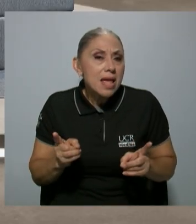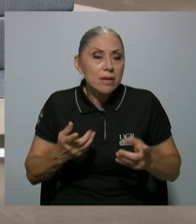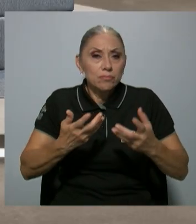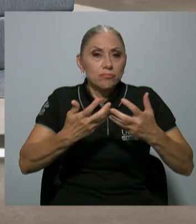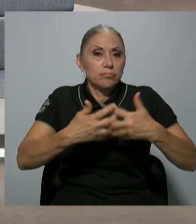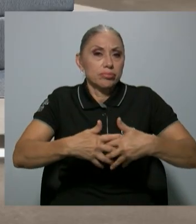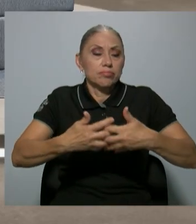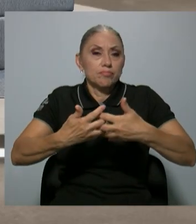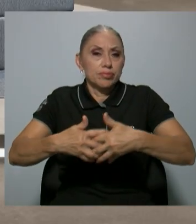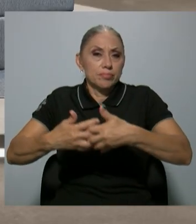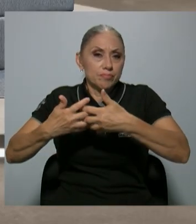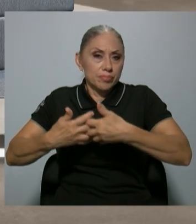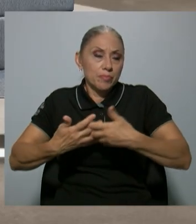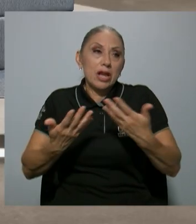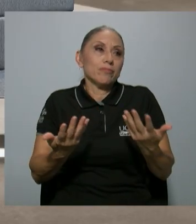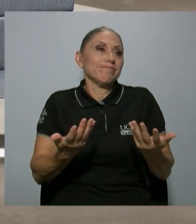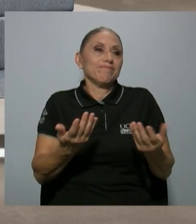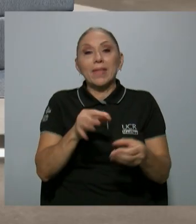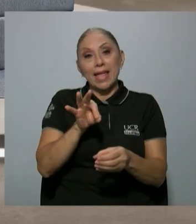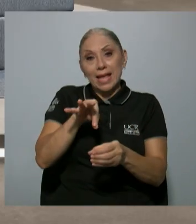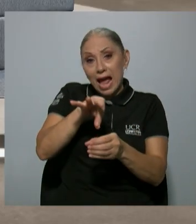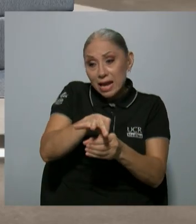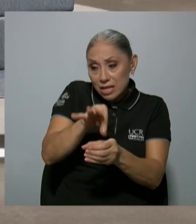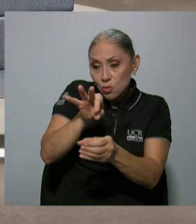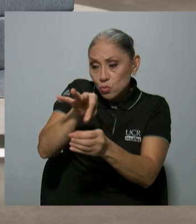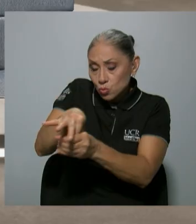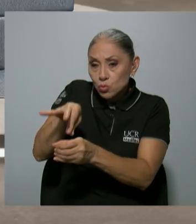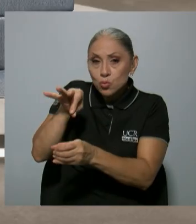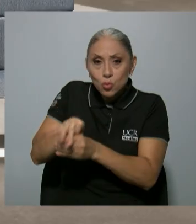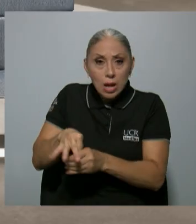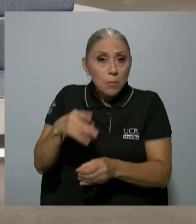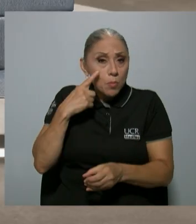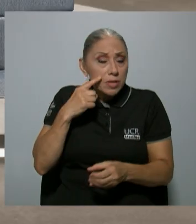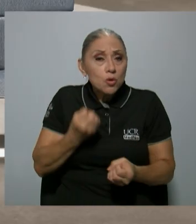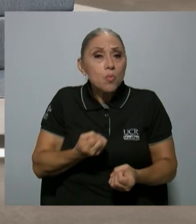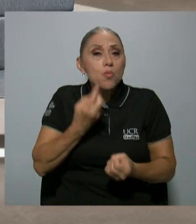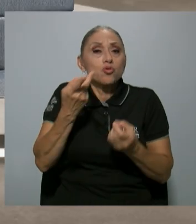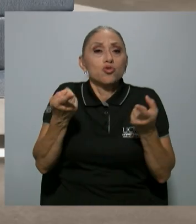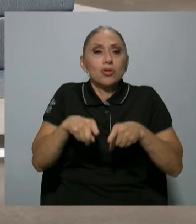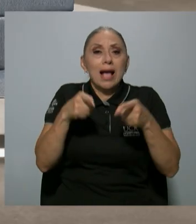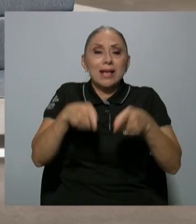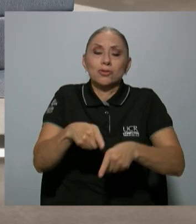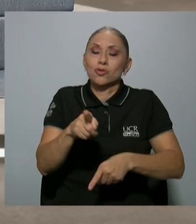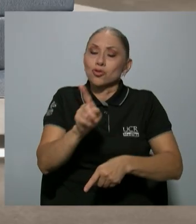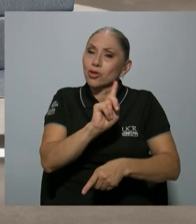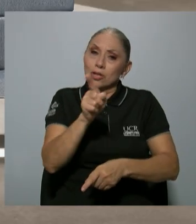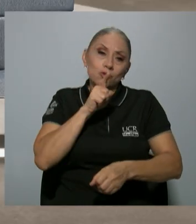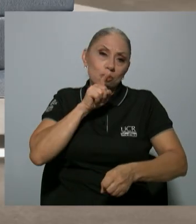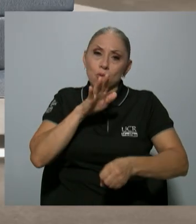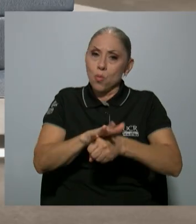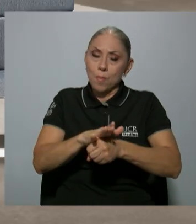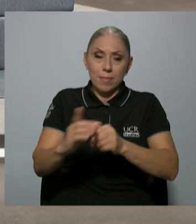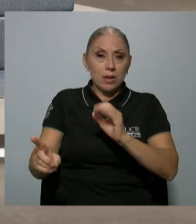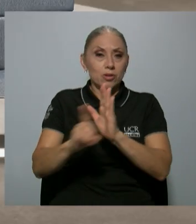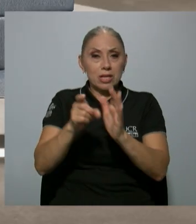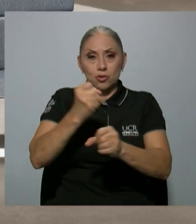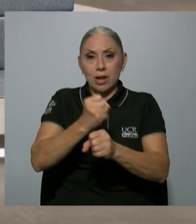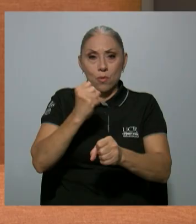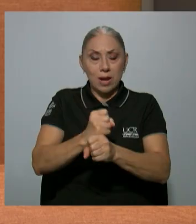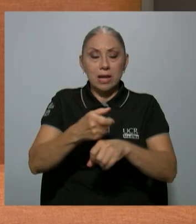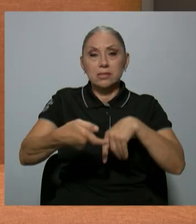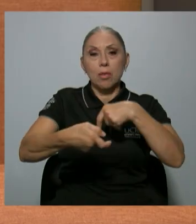industrial. Bueno, en agricultura hemos visto muchos casos donde se han estado incumpliendo los derechos laborales, los derechos